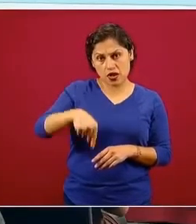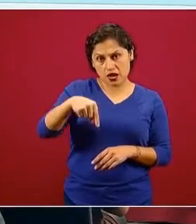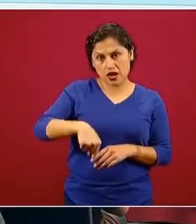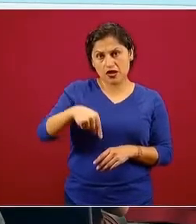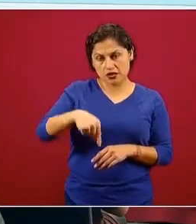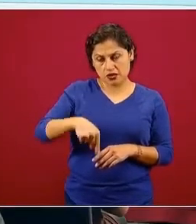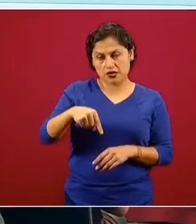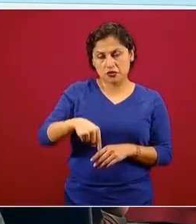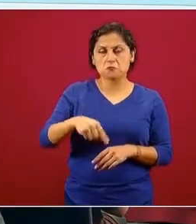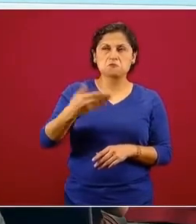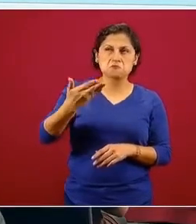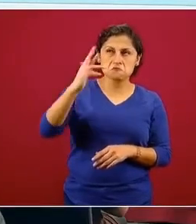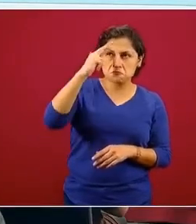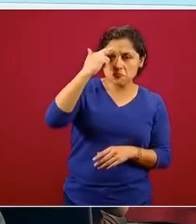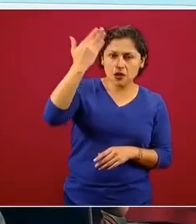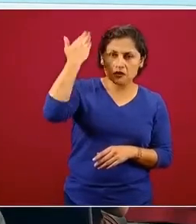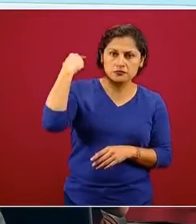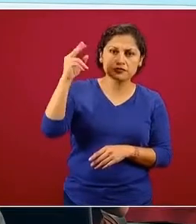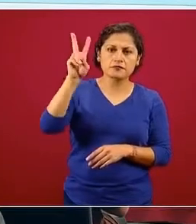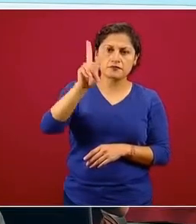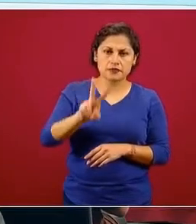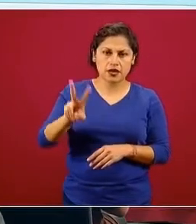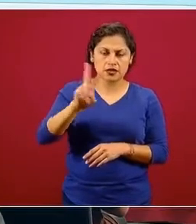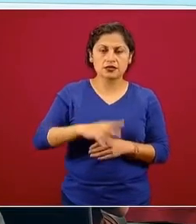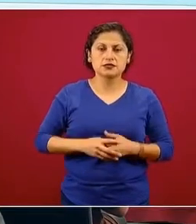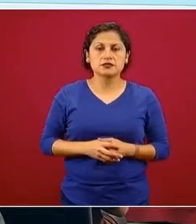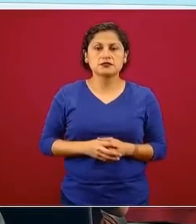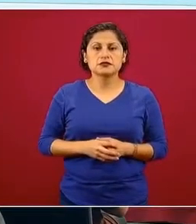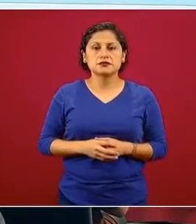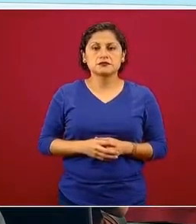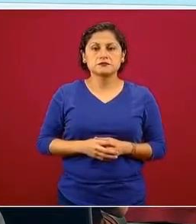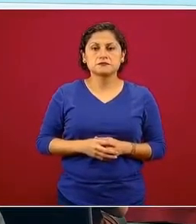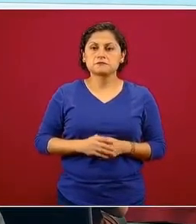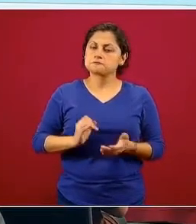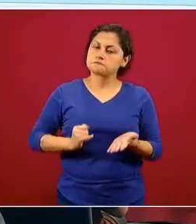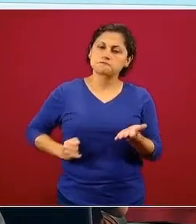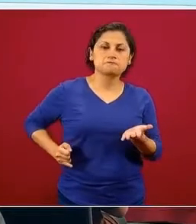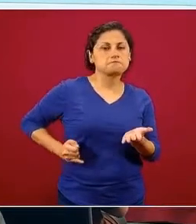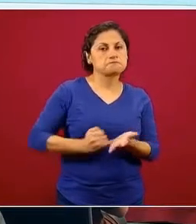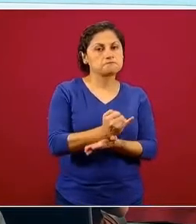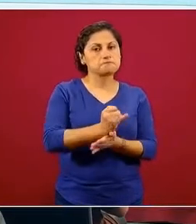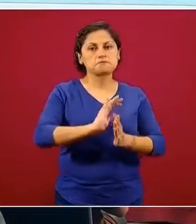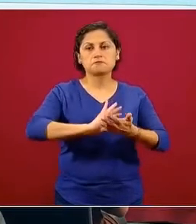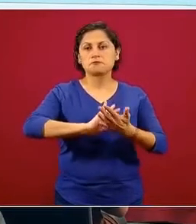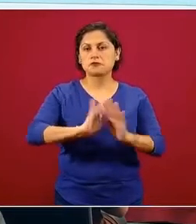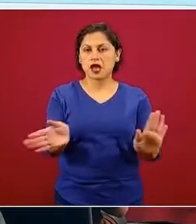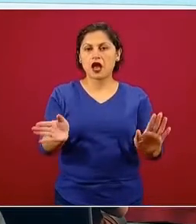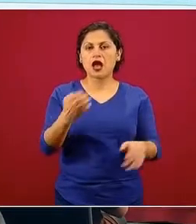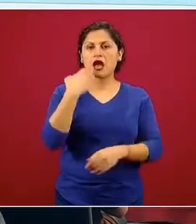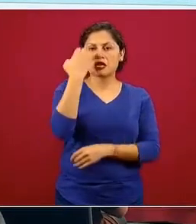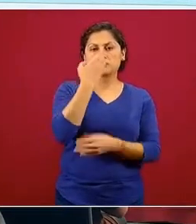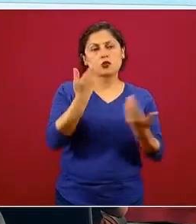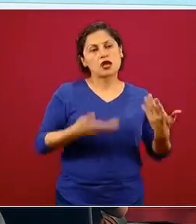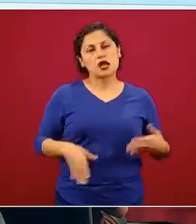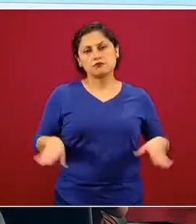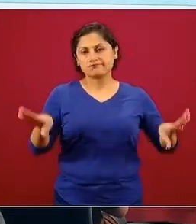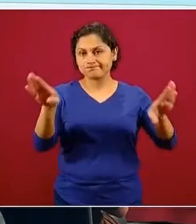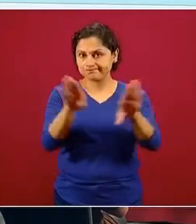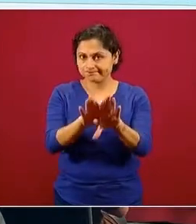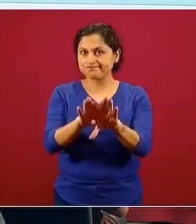que iniciábamos la actividad de mitigación. Cerramos las escuelas a